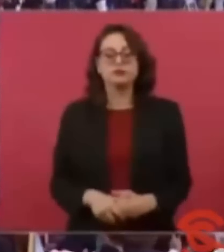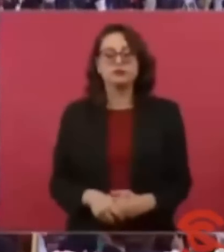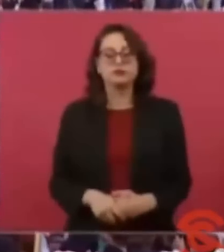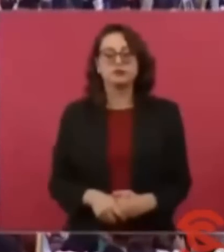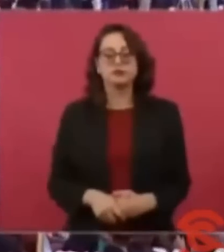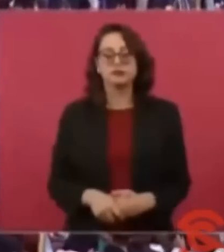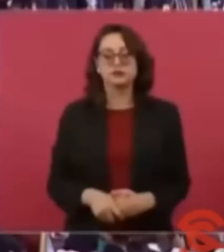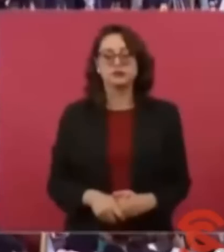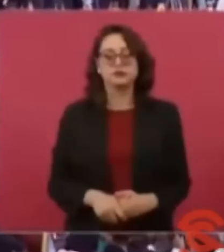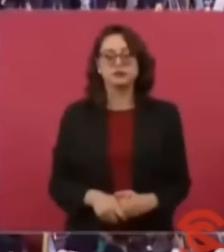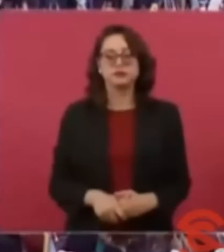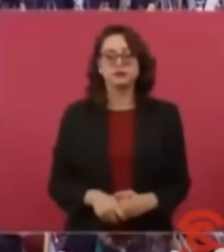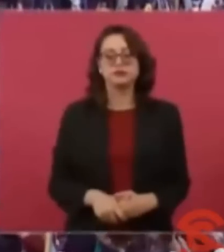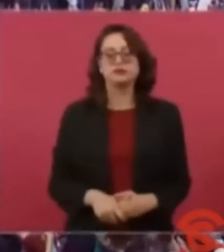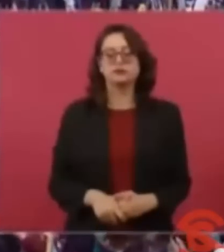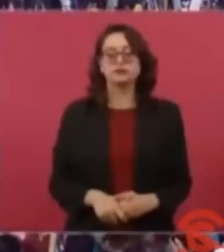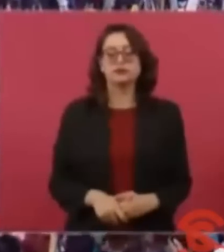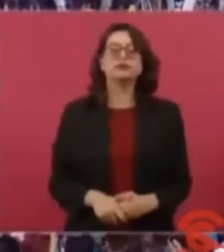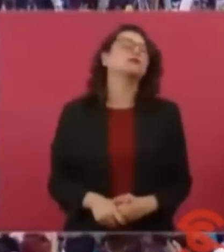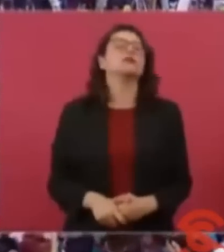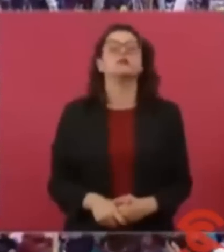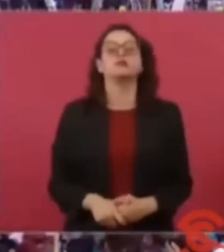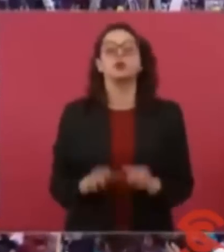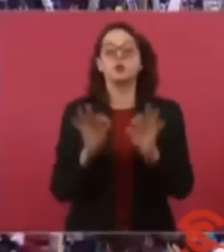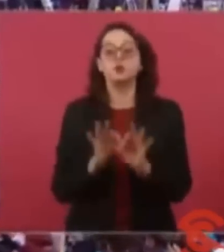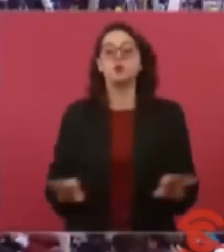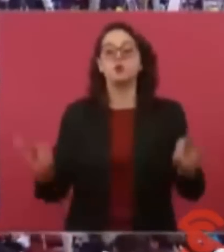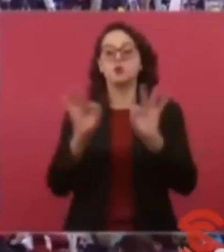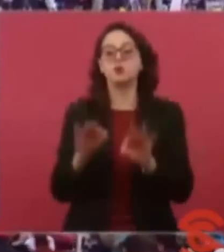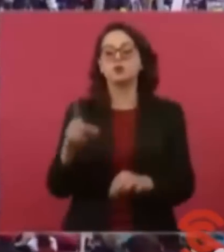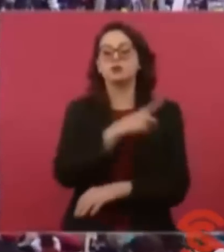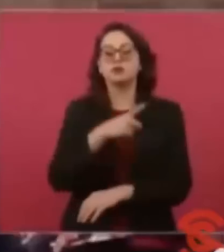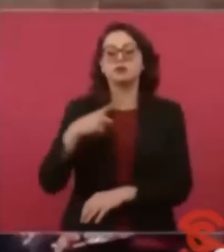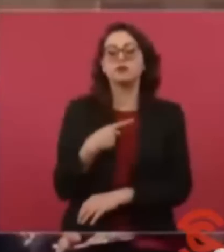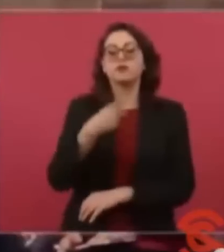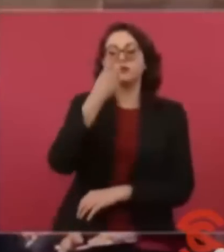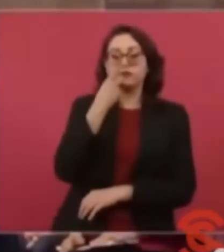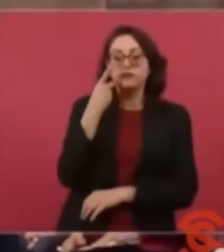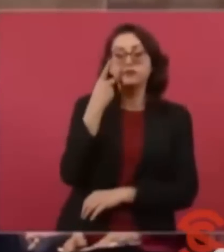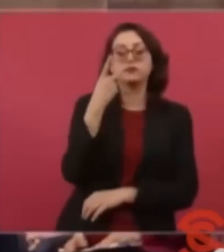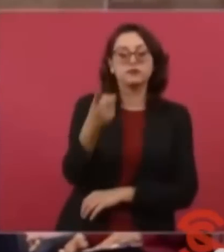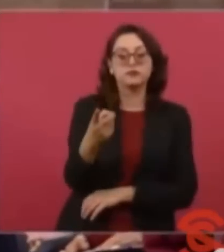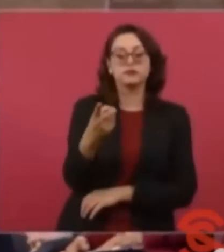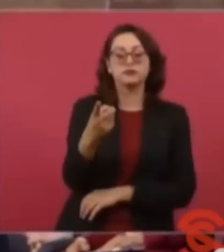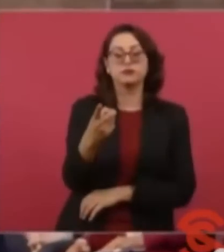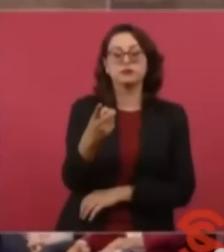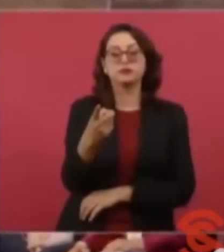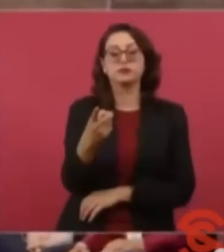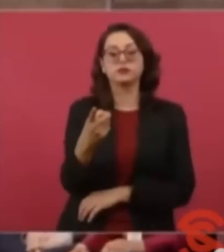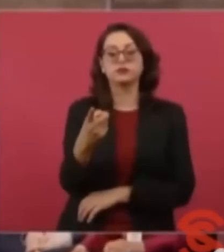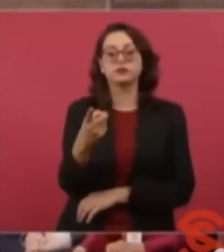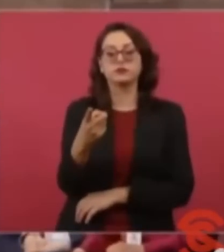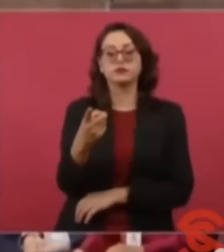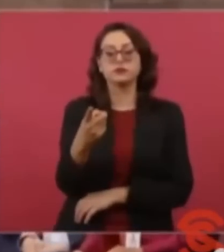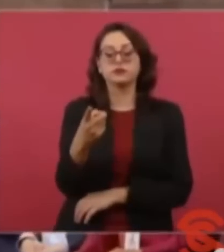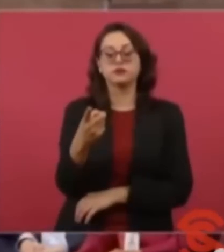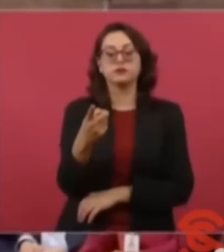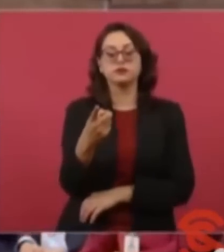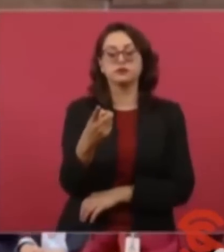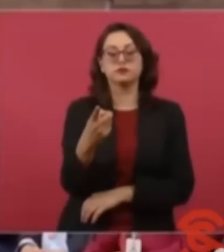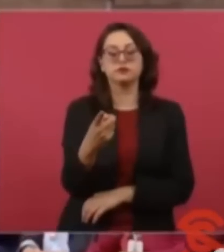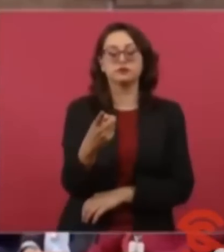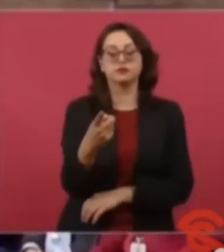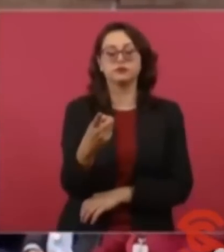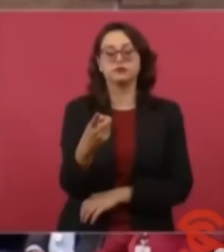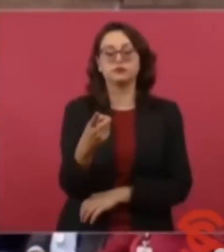Es importante informar que hemos puesto siempre por encima del